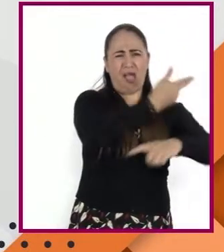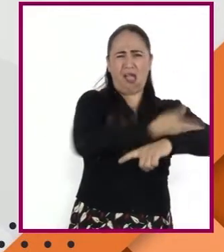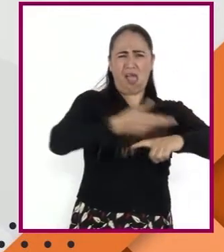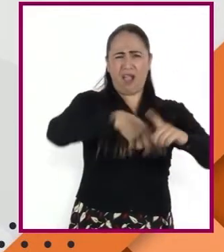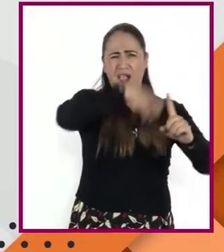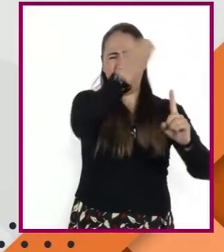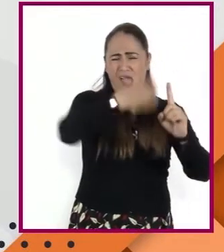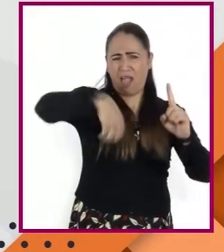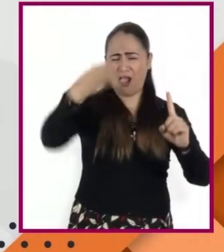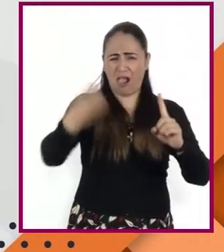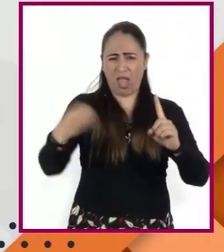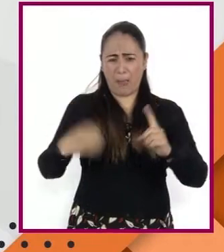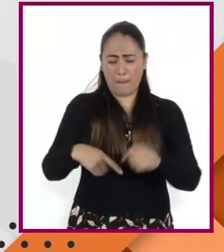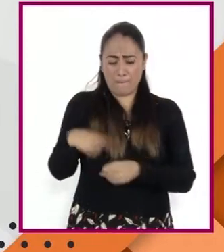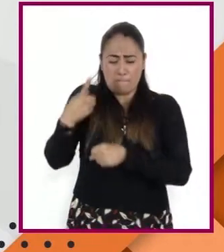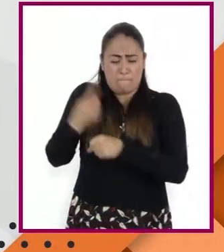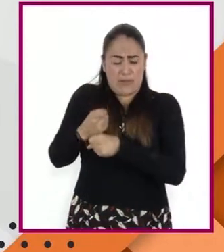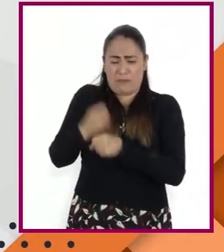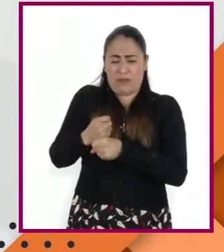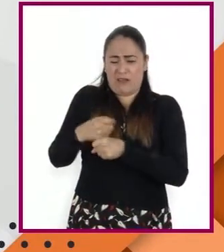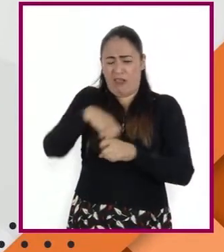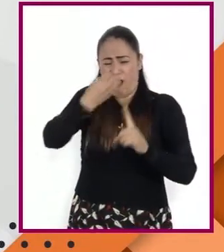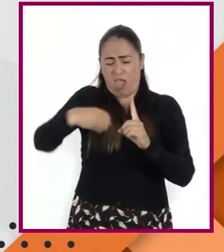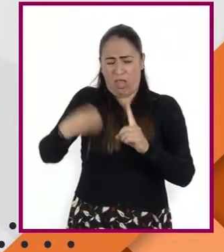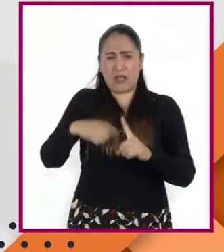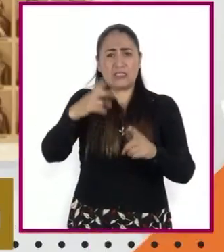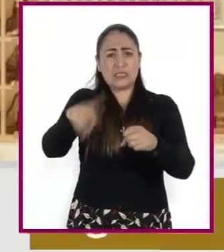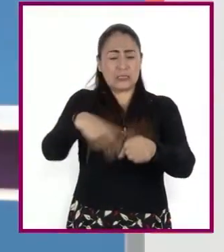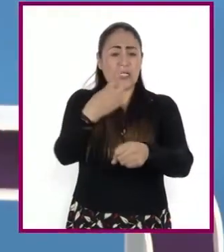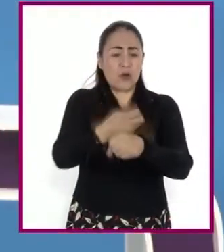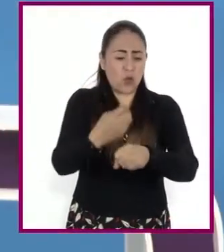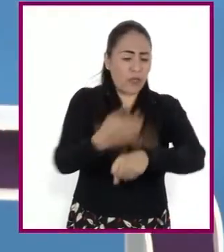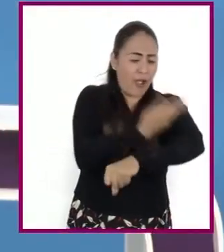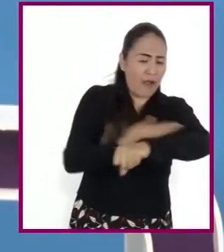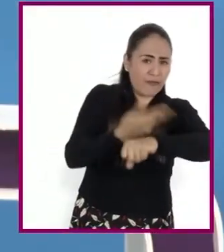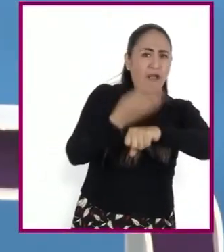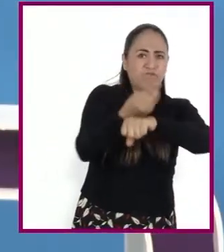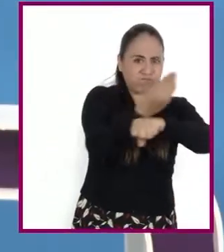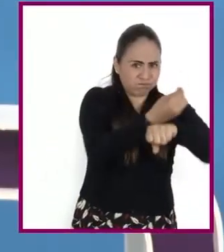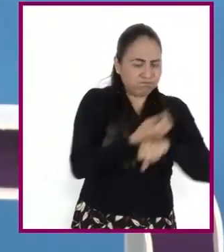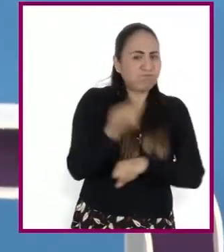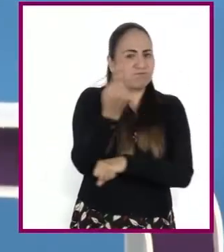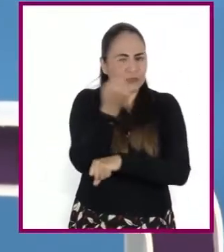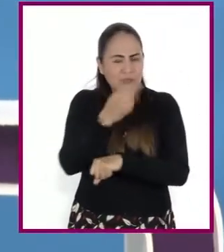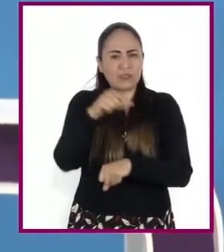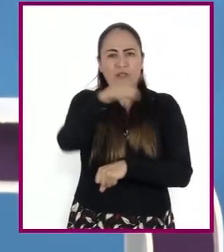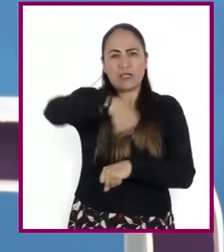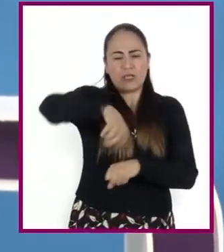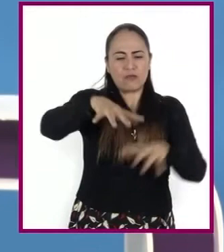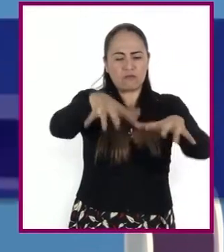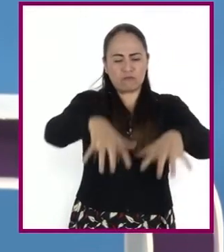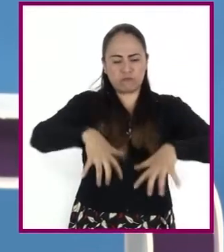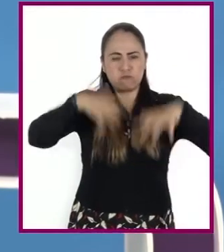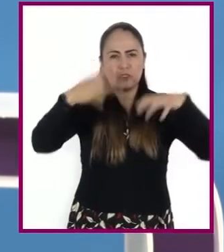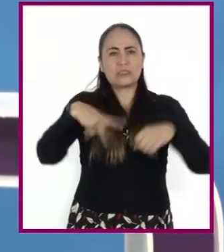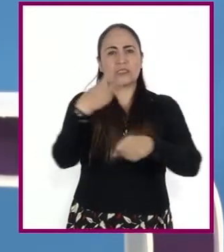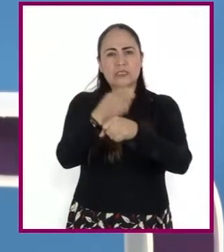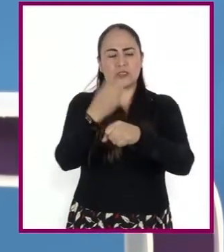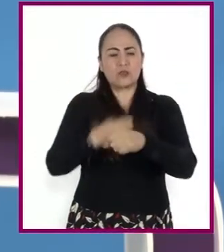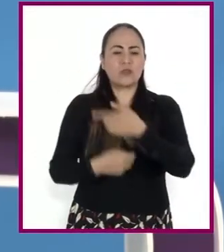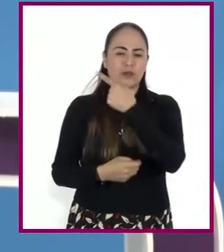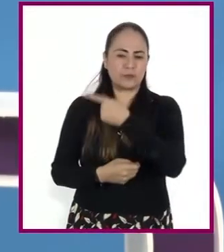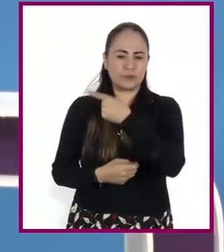Pánuco. La primera Real Audiencia tenía como objetivo primordial el de reducir el control político que ejercían los